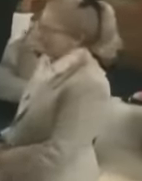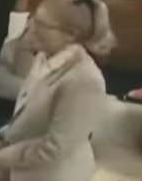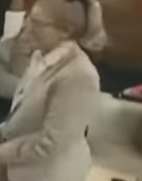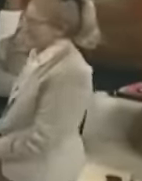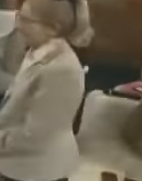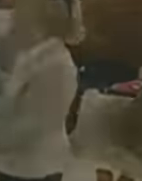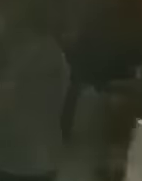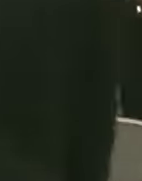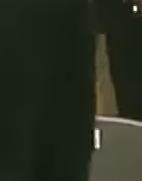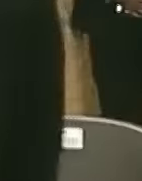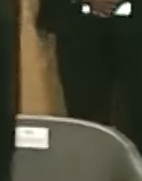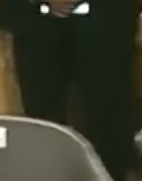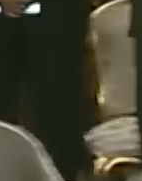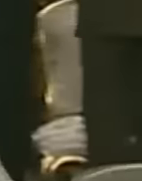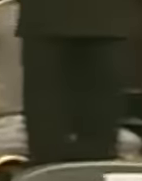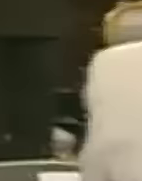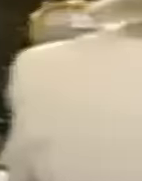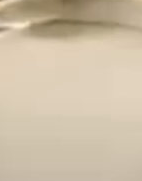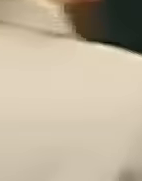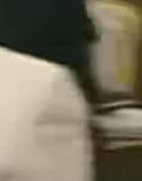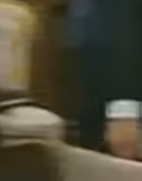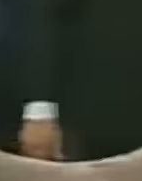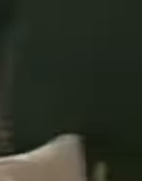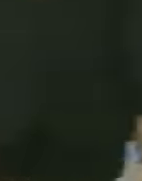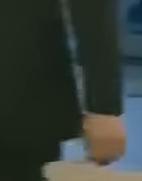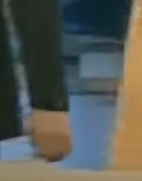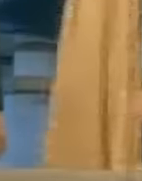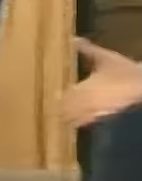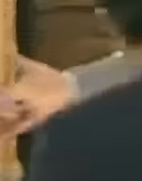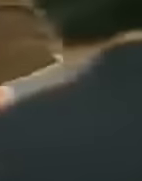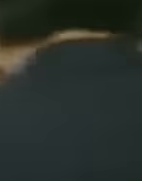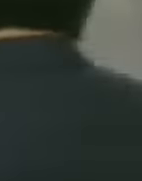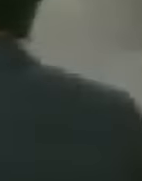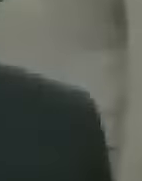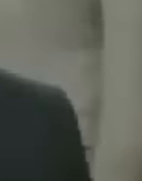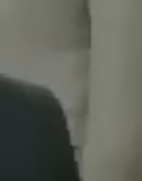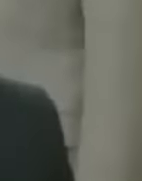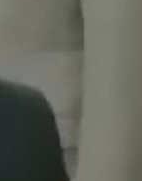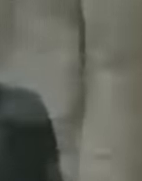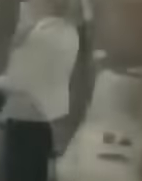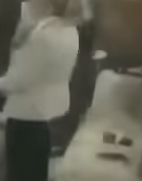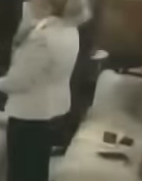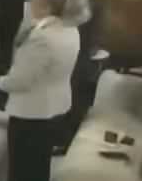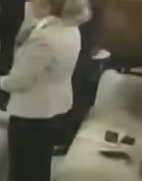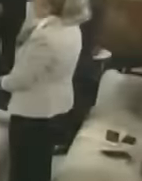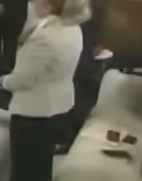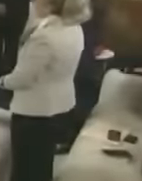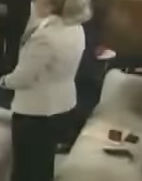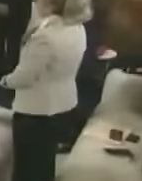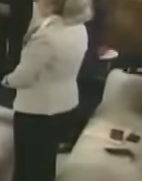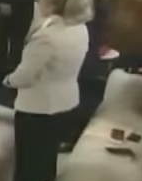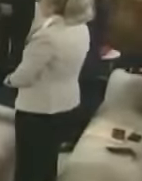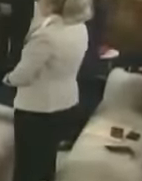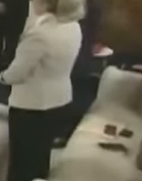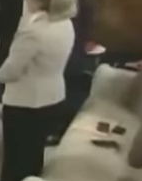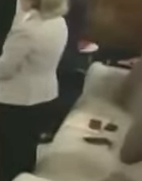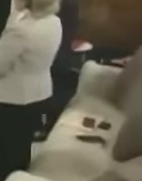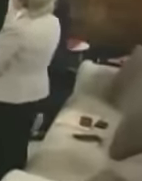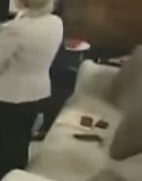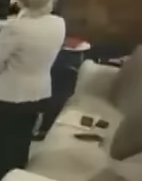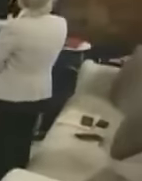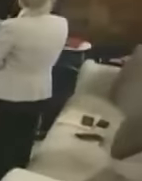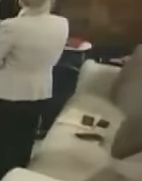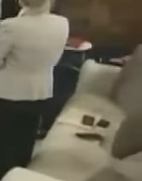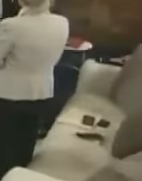Tecnología, Educación y Salud y ministra del Poder Popular para Ciencia y Tecnología. Del mismo modo, la llegada de la vicepresidenta sectorial Gabriela Jiménez.